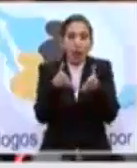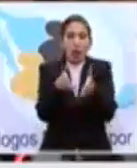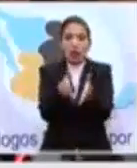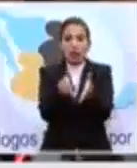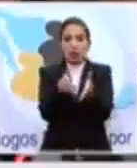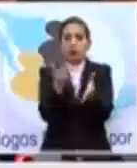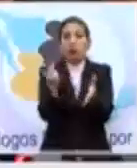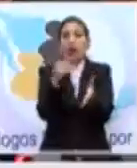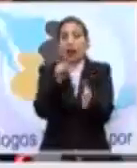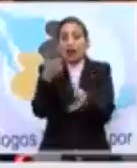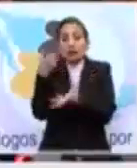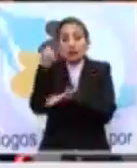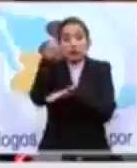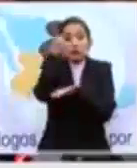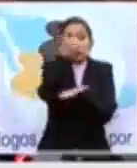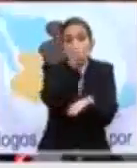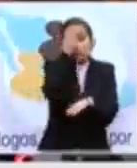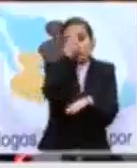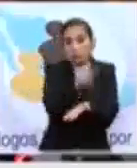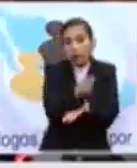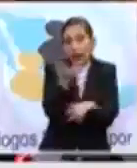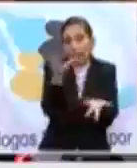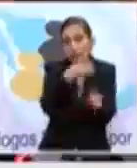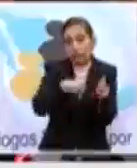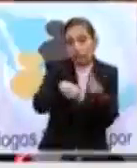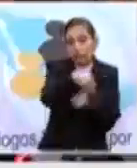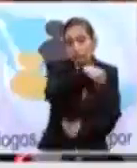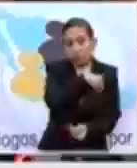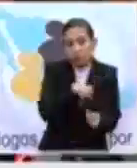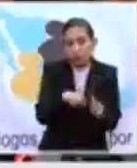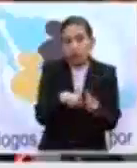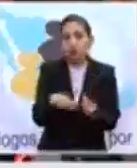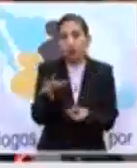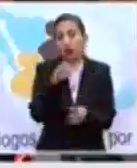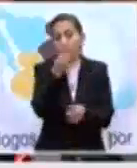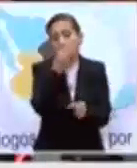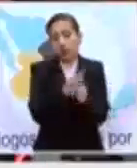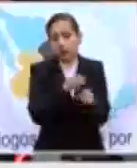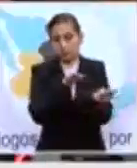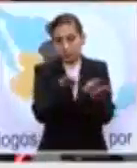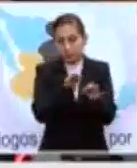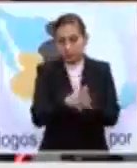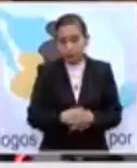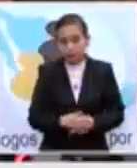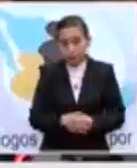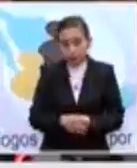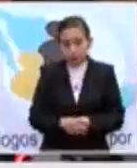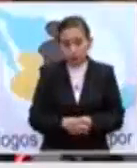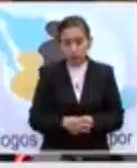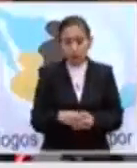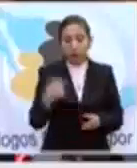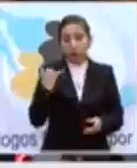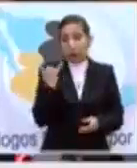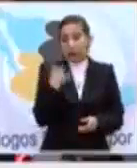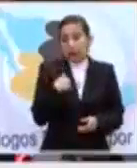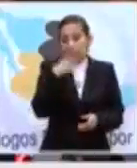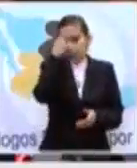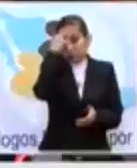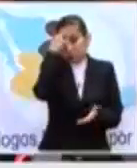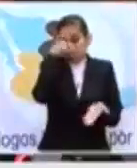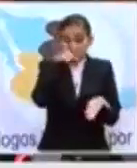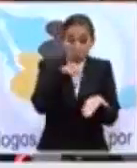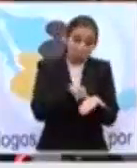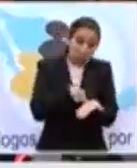a lo que es la inversión para la generación de oportunidades de trabajo. Y me